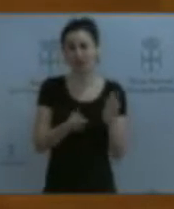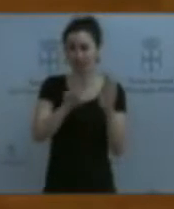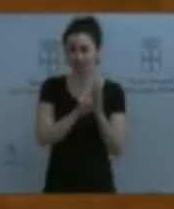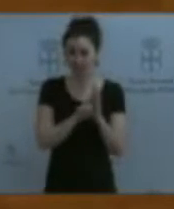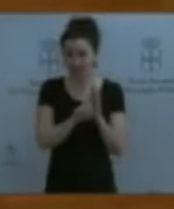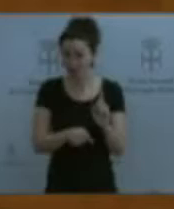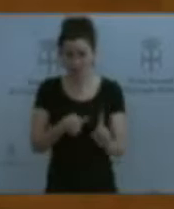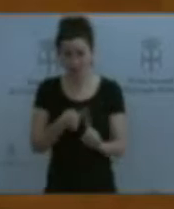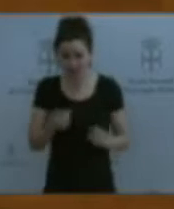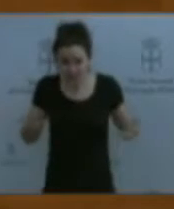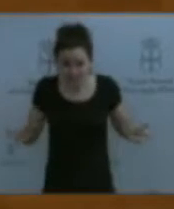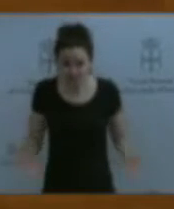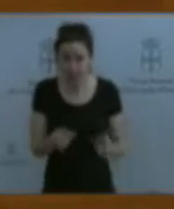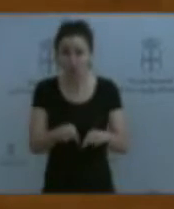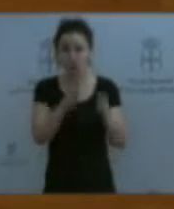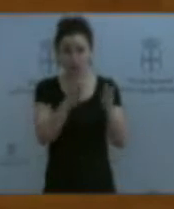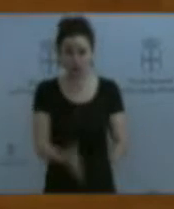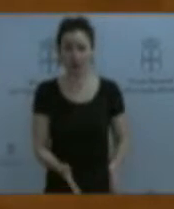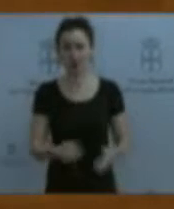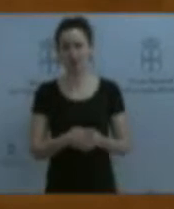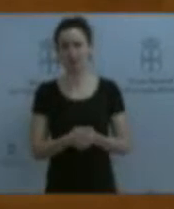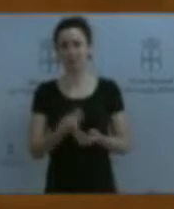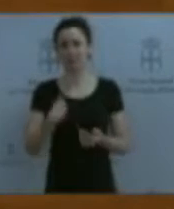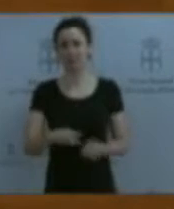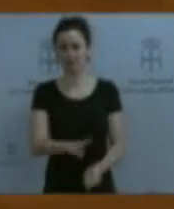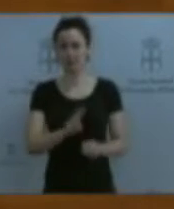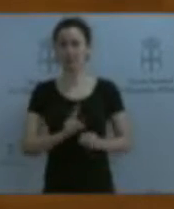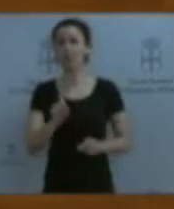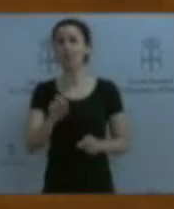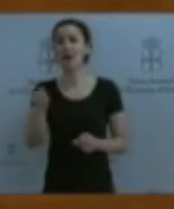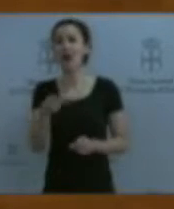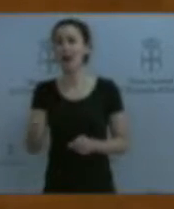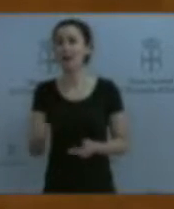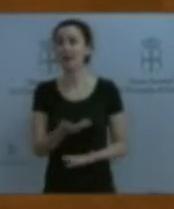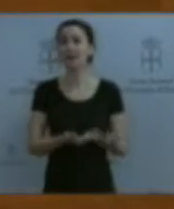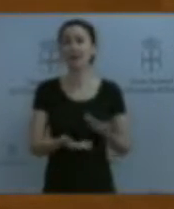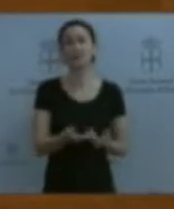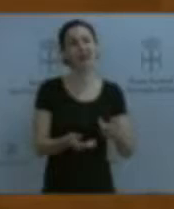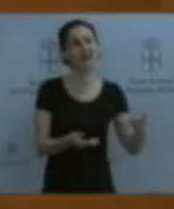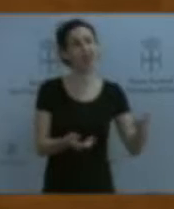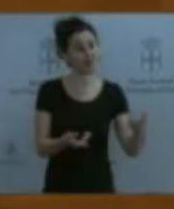impulsar ustedes mismos. Estos son los que dicen que nos devuelven un euro mientras con la otra mano nos quitan 100.